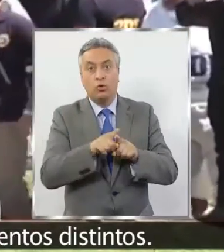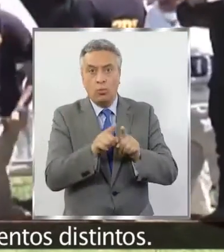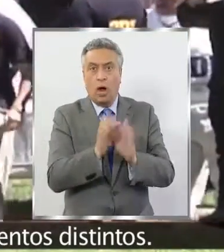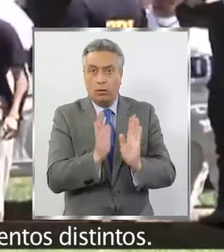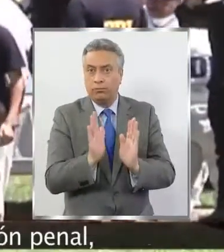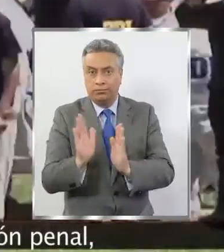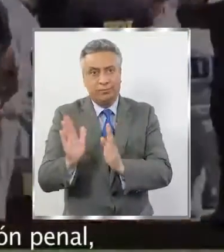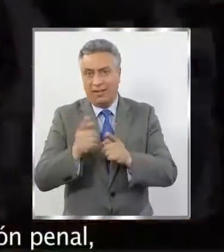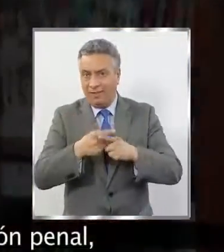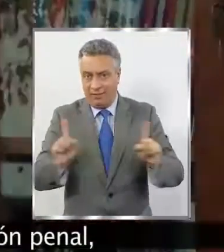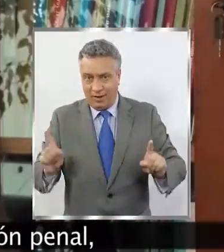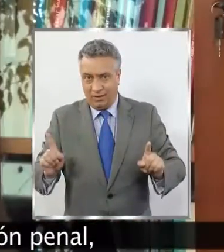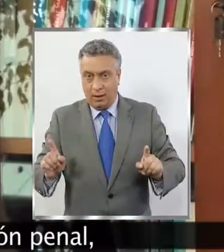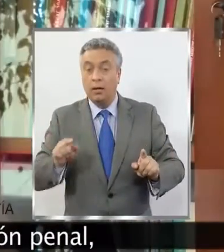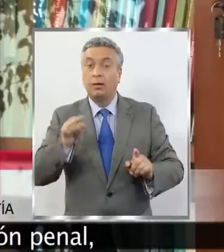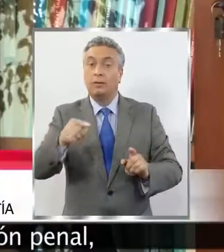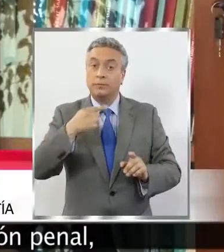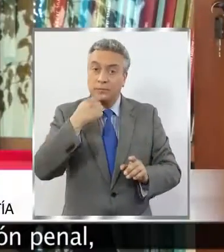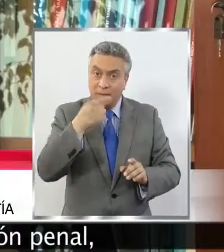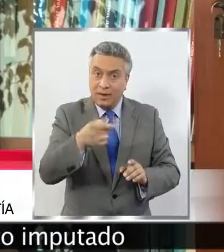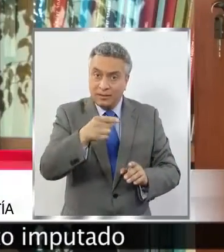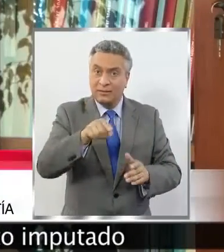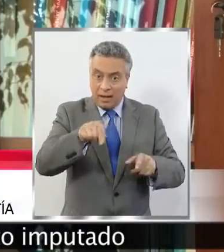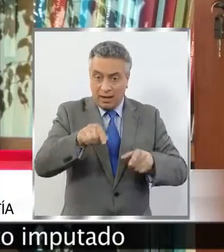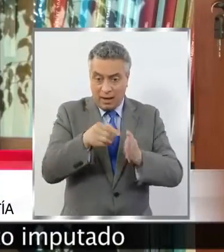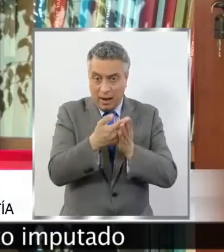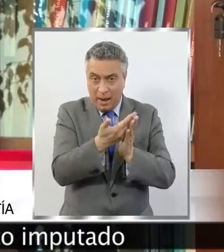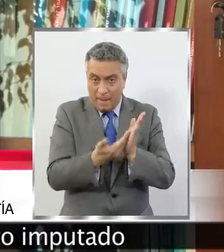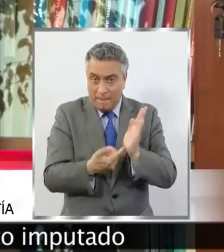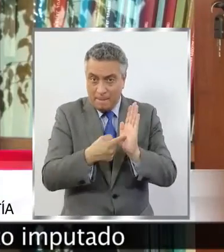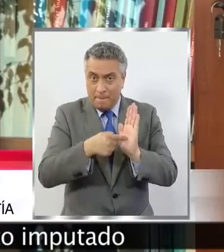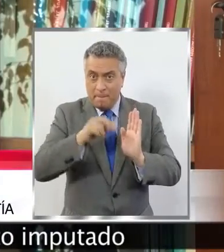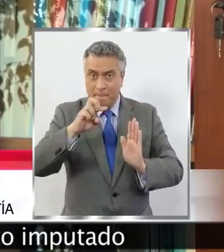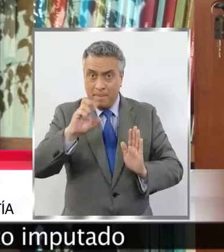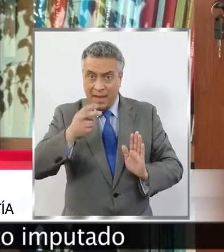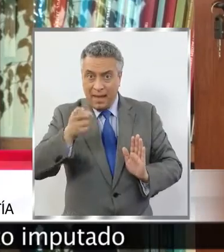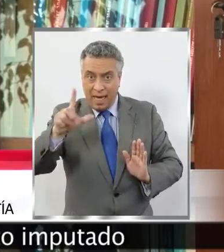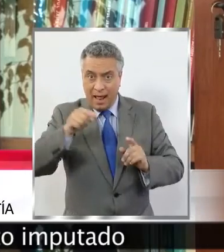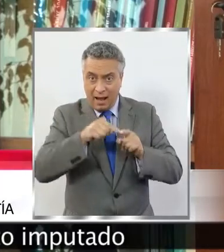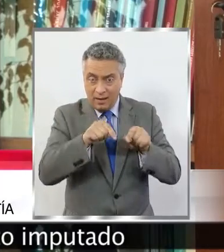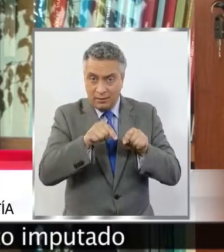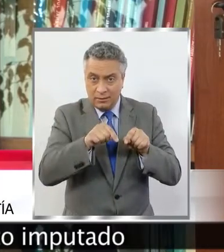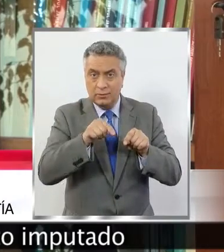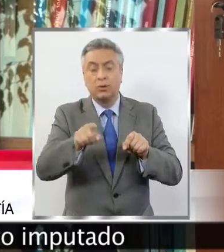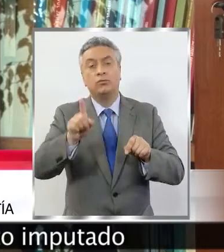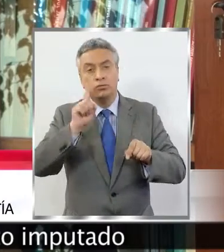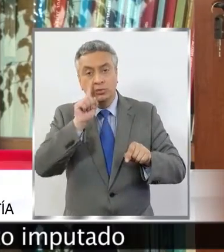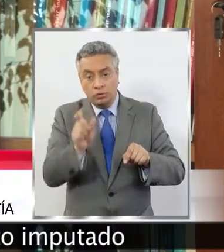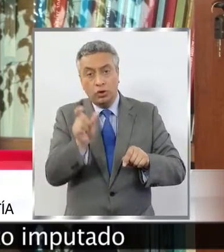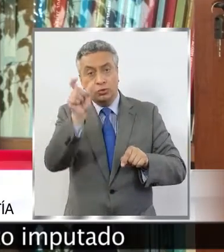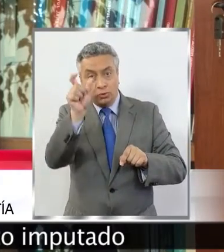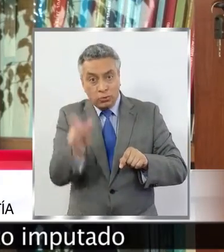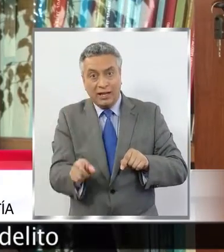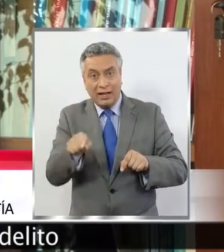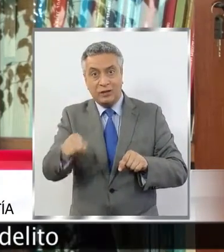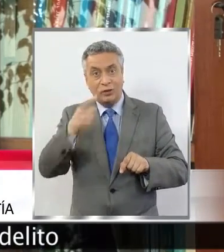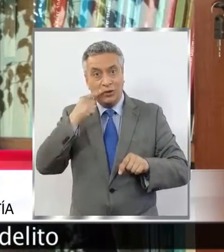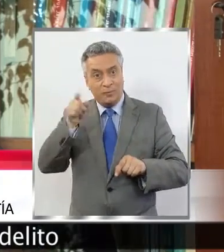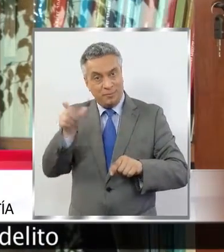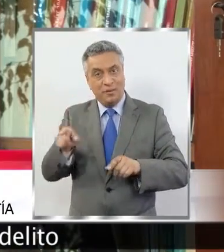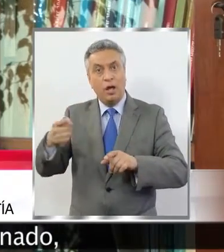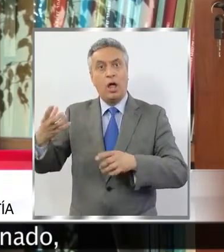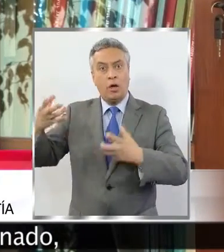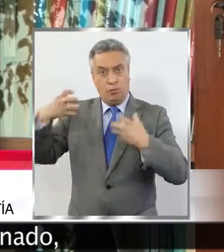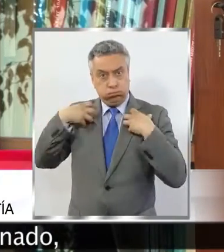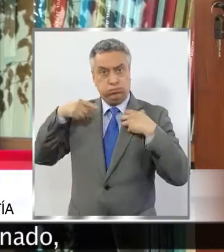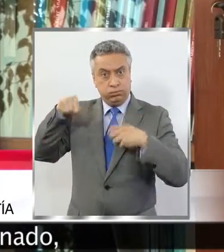distintos. La prescripción de la acción penal tiene lugar cuando el sujeto imputado de la comisión de un